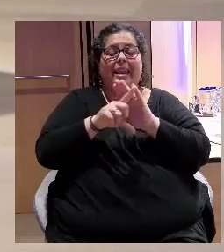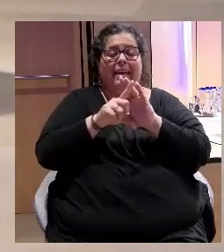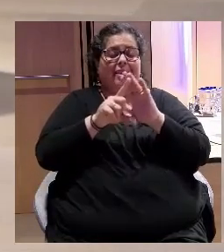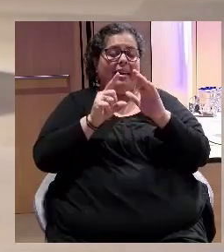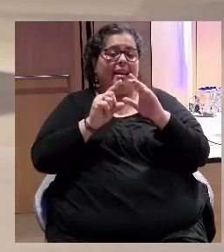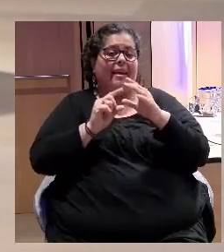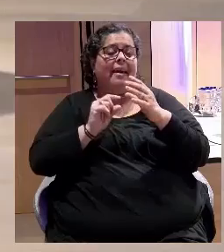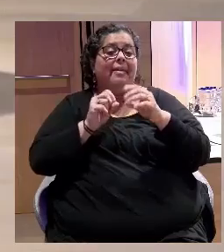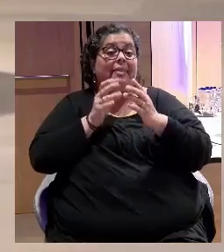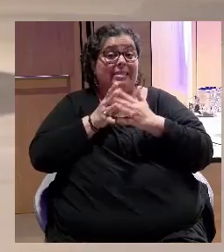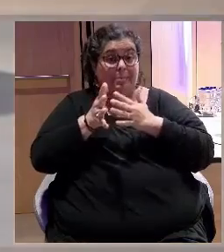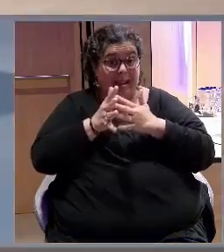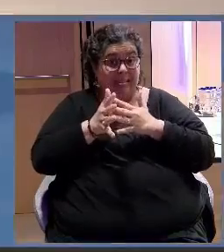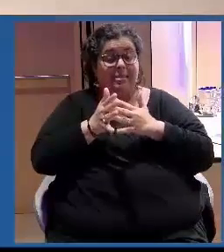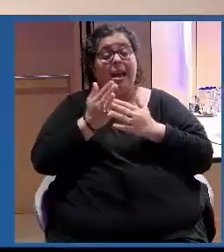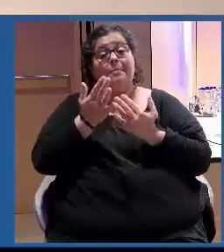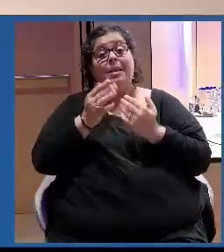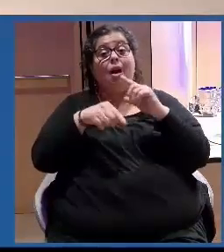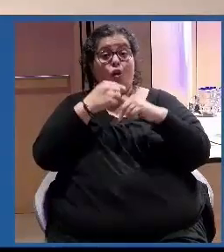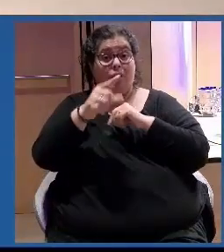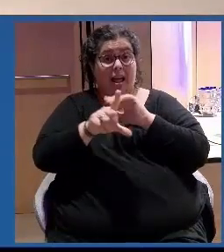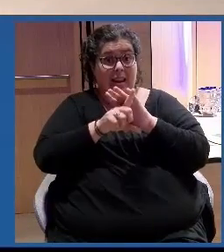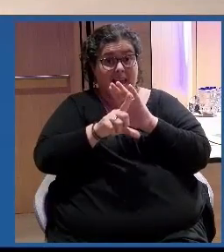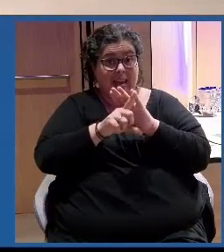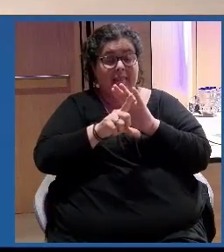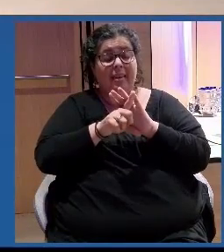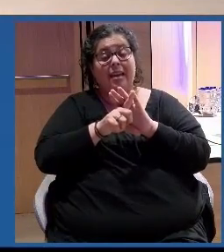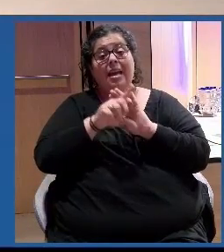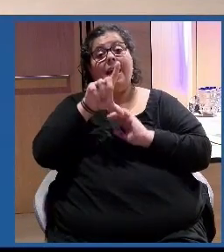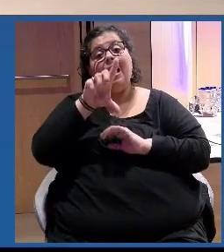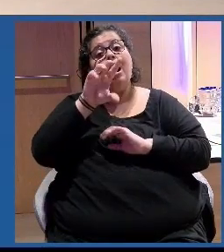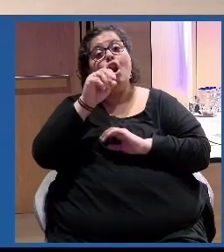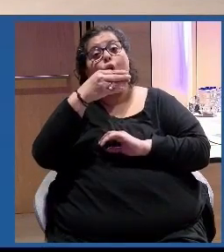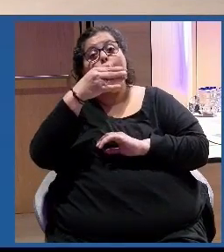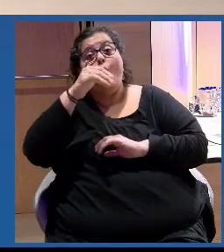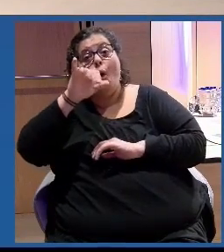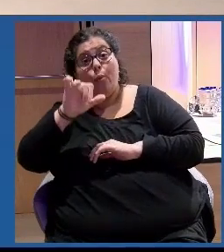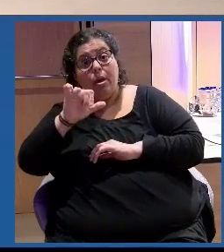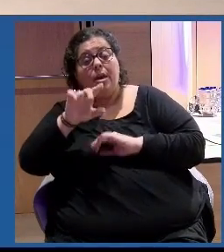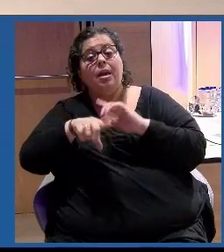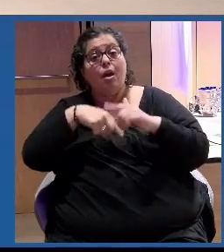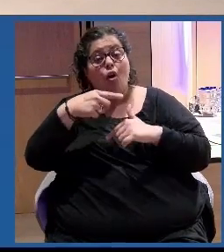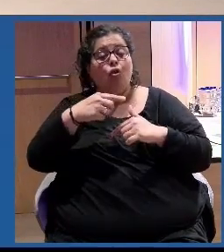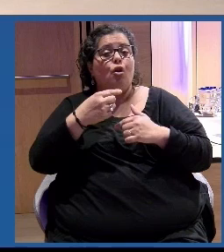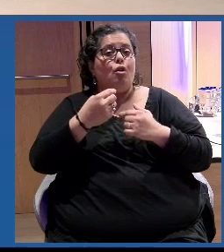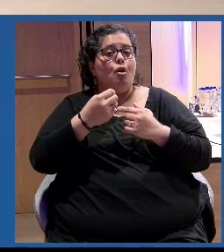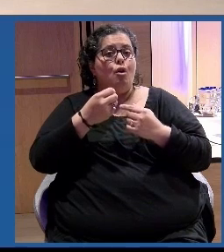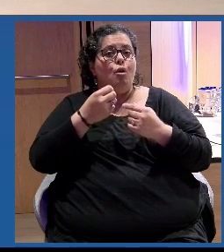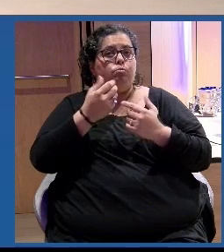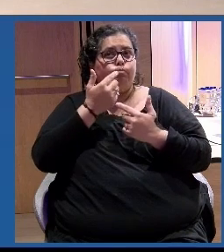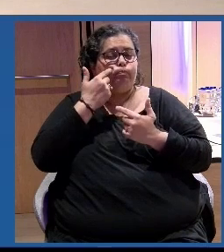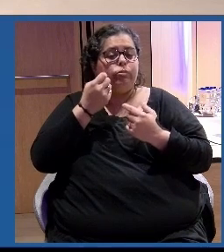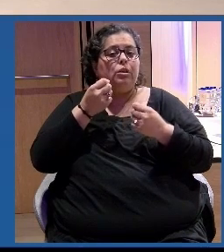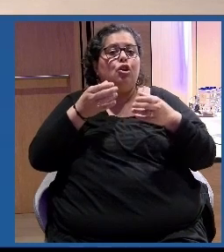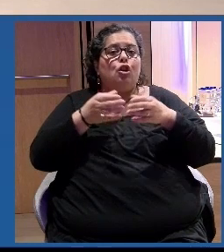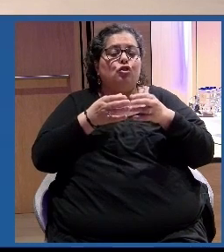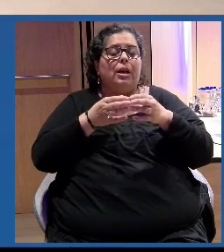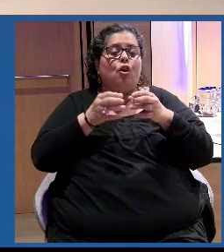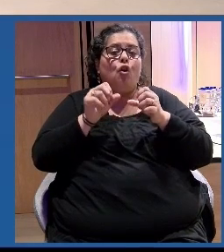lobby y la ley de probidad. ¿Qué es lo que tiene que hacer el Consejo para la Transparencia de Chile?